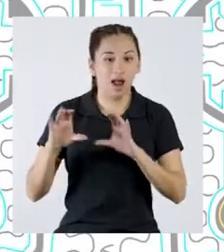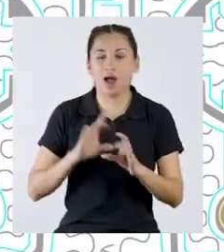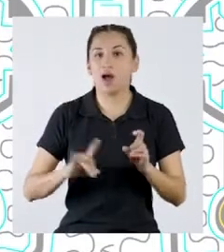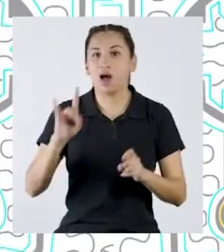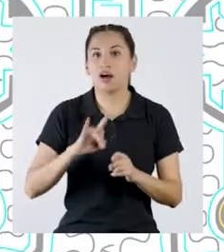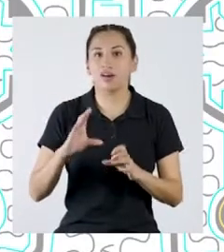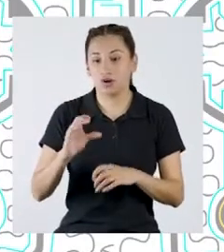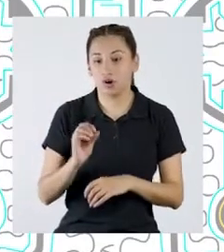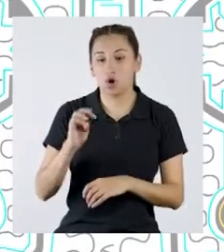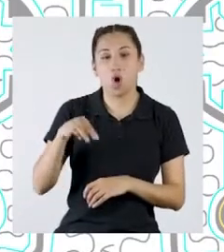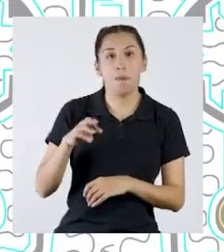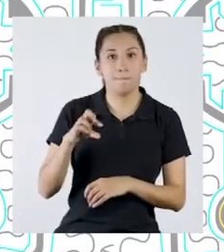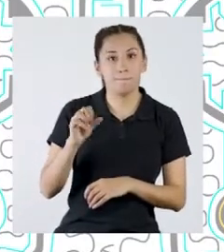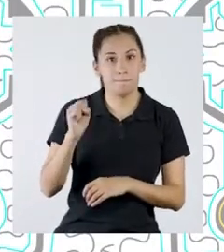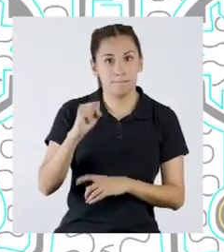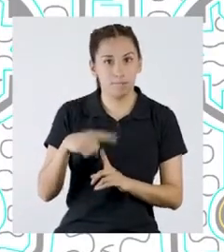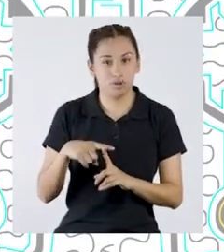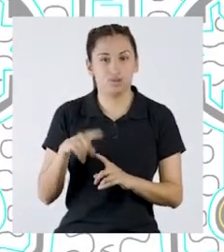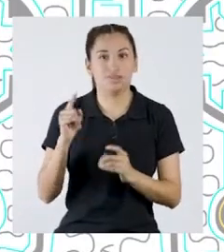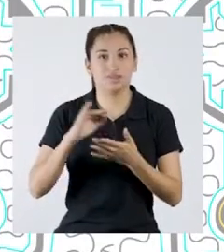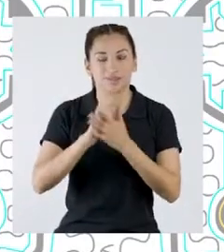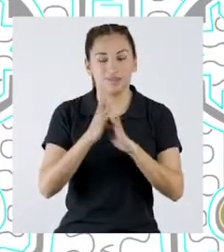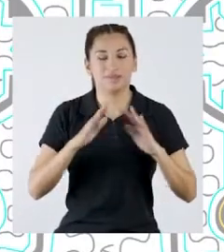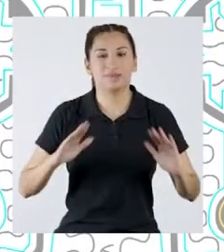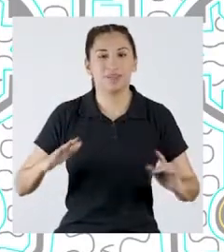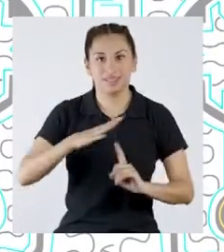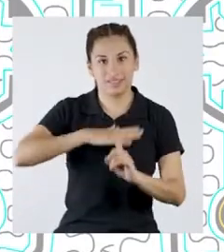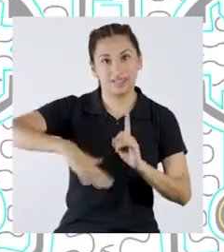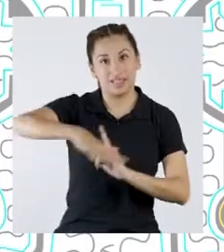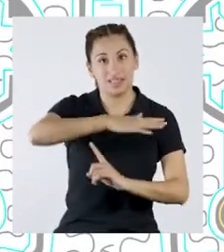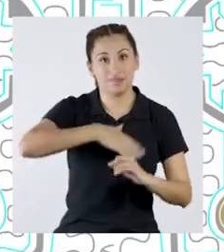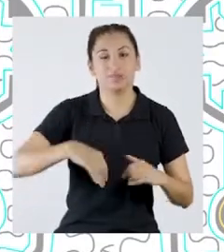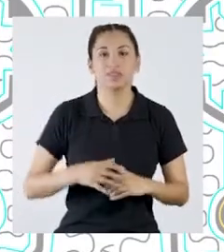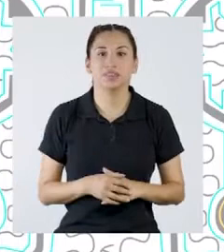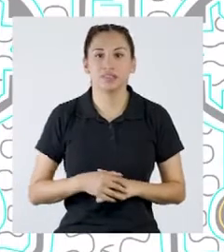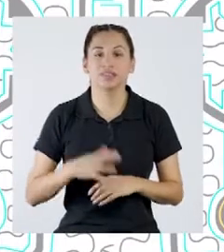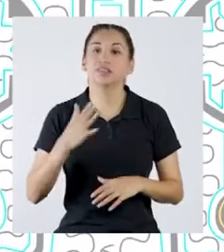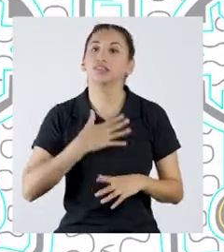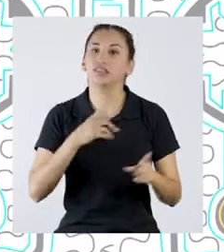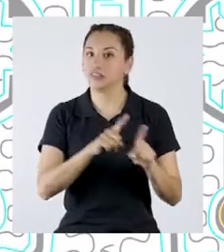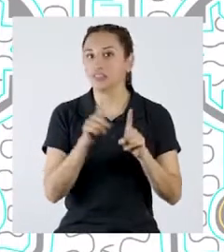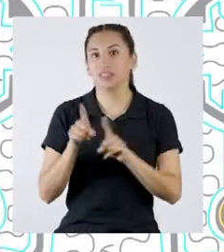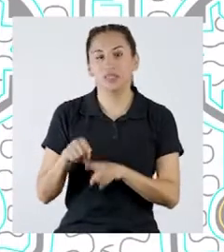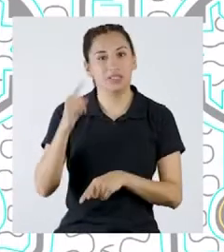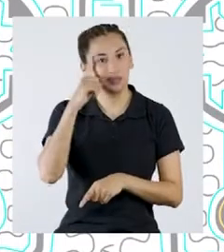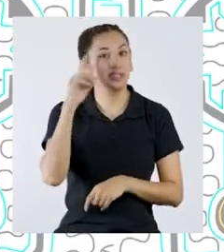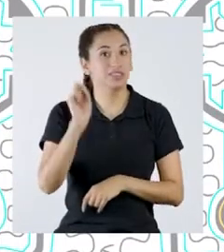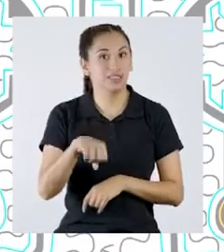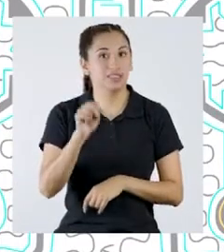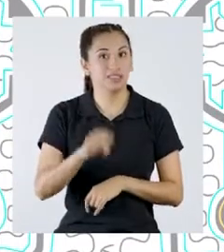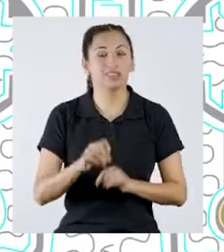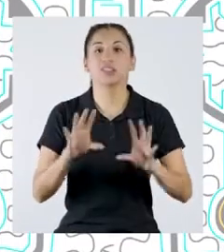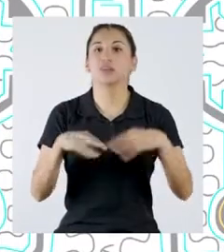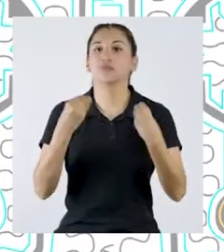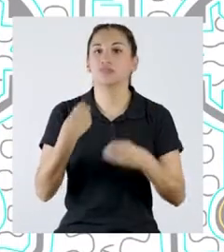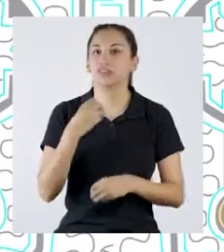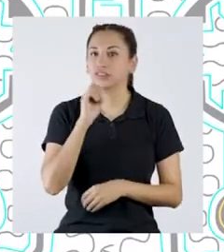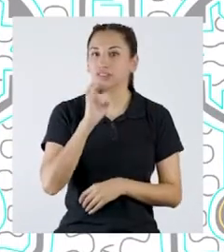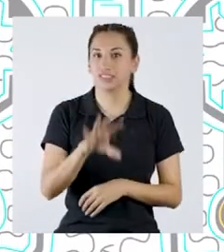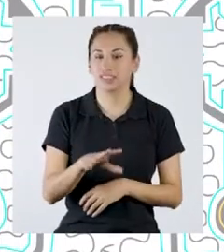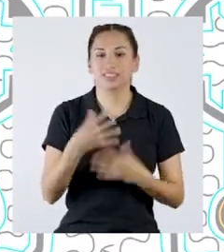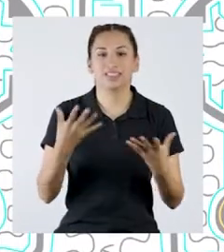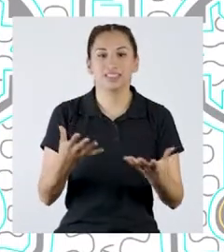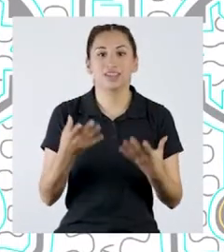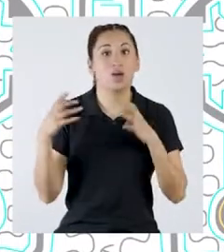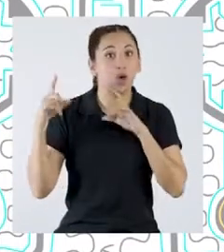cosas como el compost, que está en armonía con el ambiente. Yo también creo que sí, porque dije